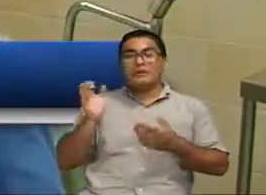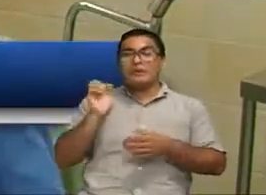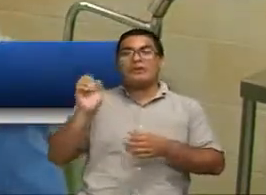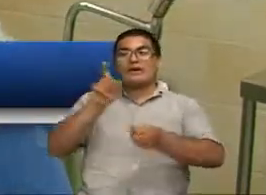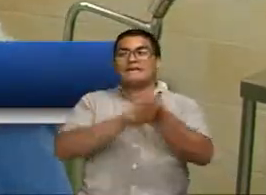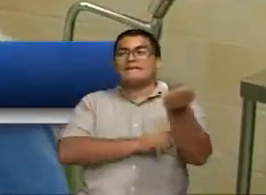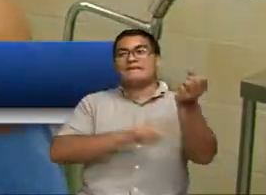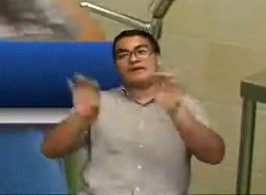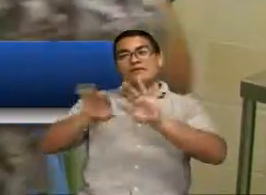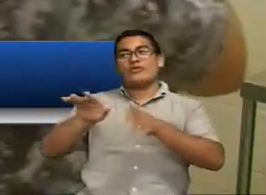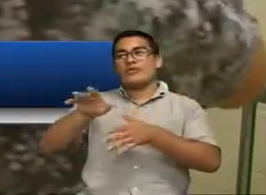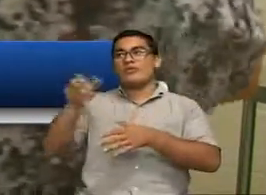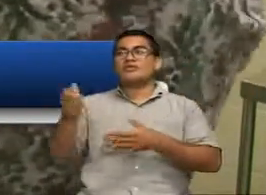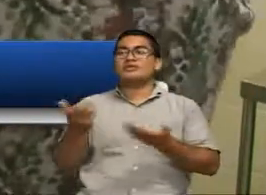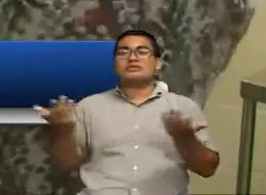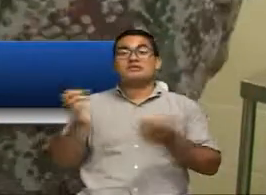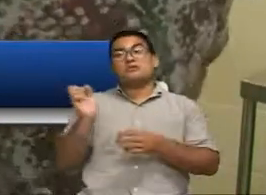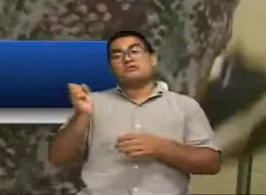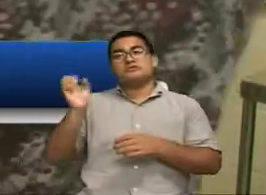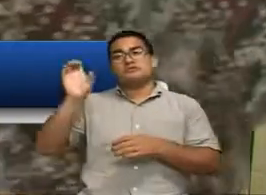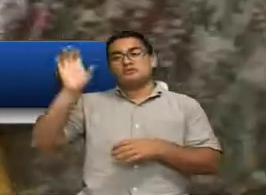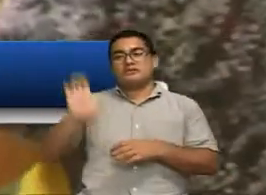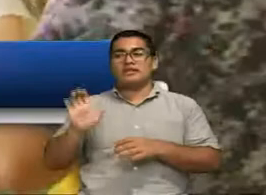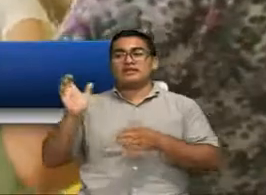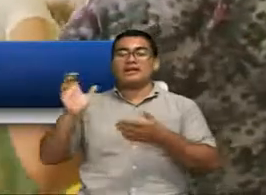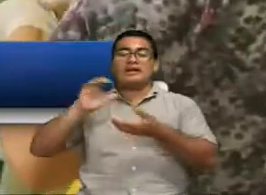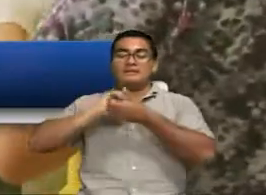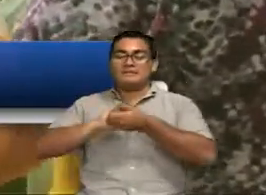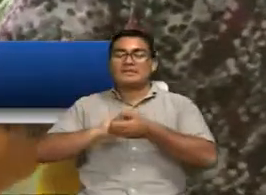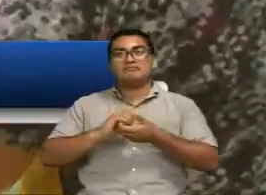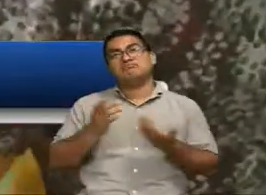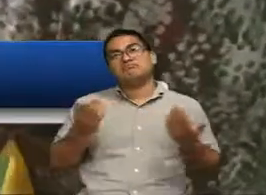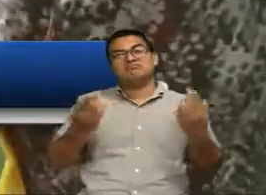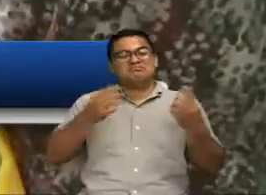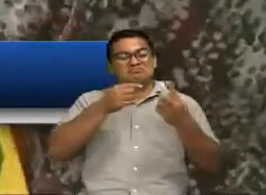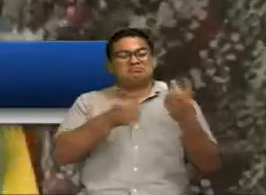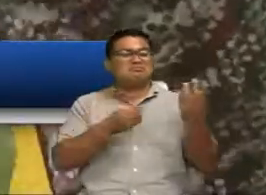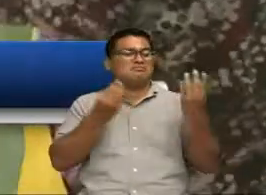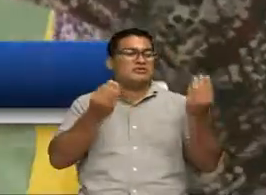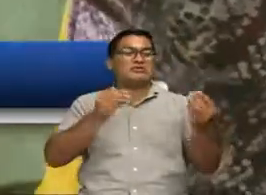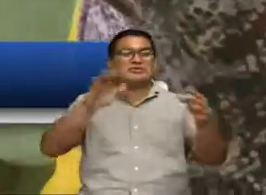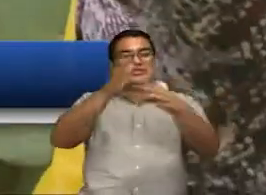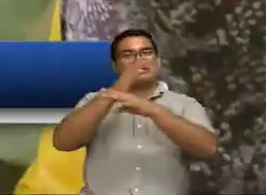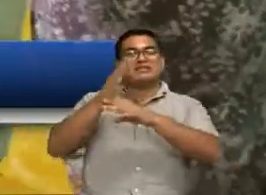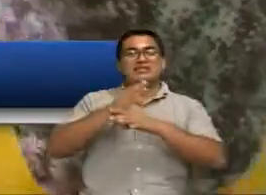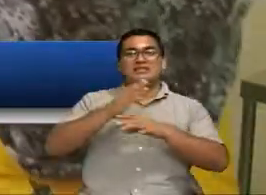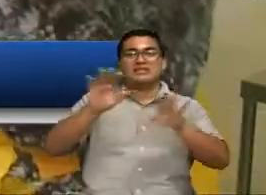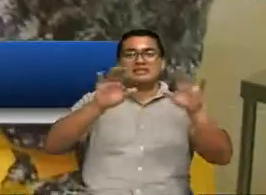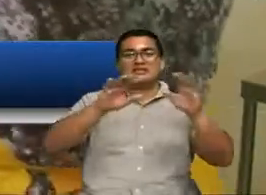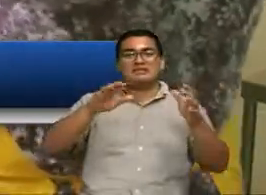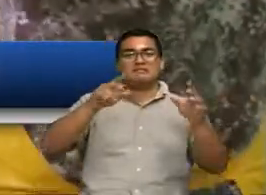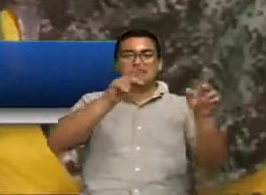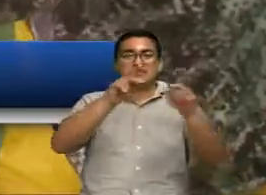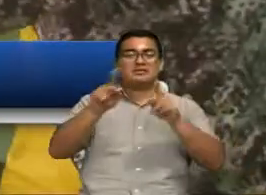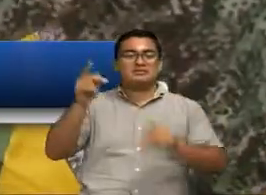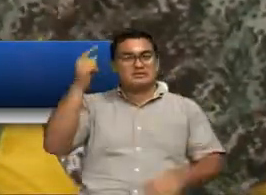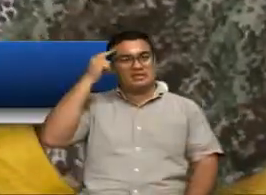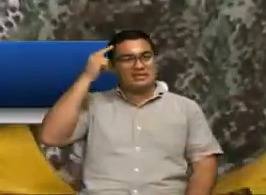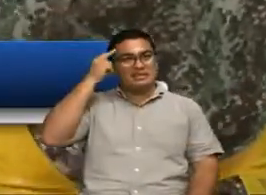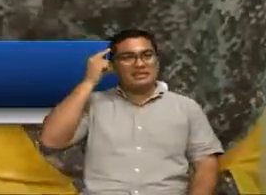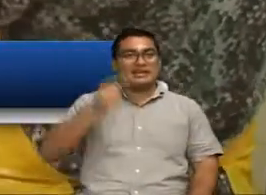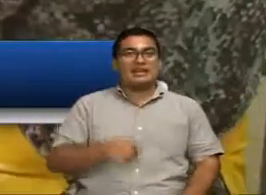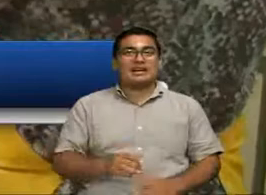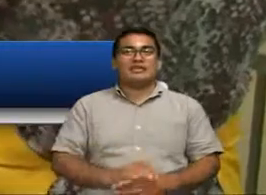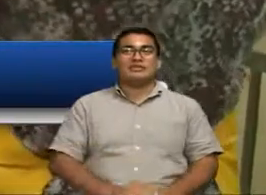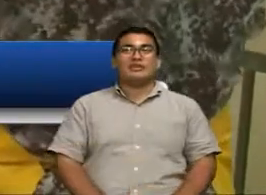hermana, hasta una sobrina, una amiga. Tantas cosas, como cada cabeza es un mundo. Entonces no podemos decir quién es el